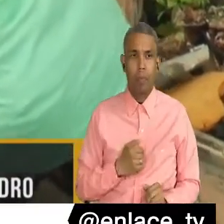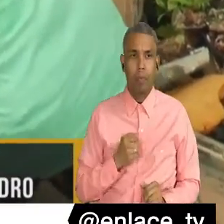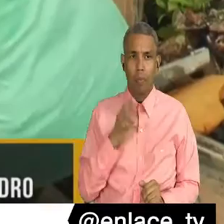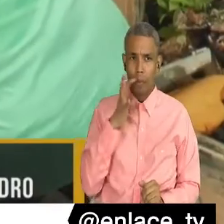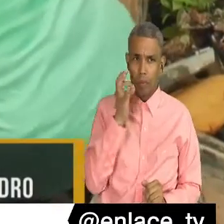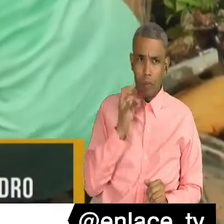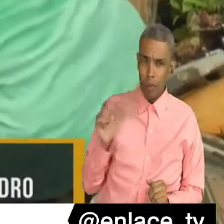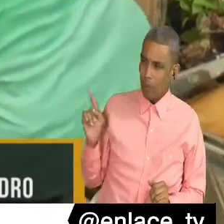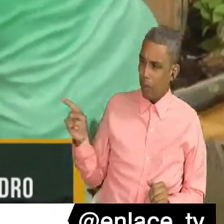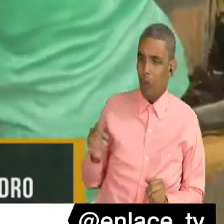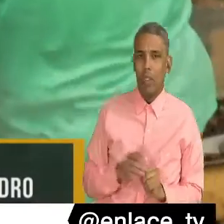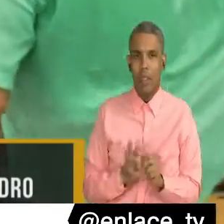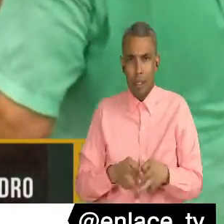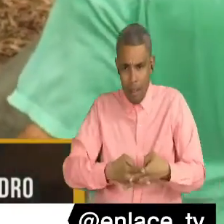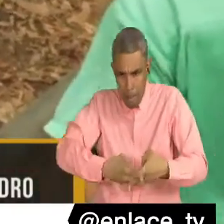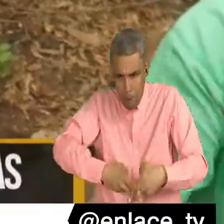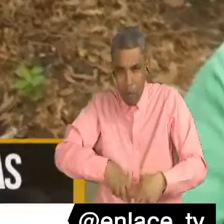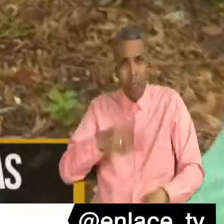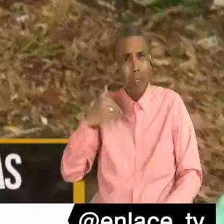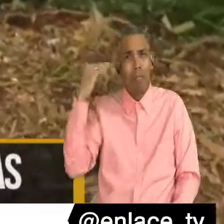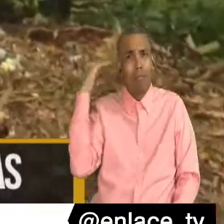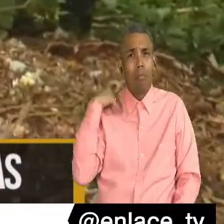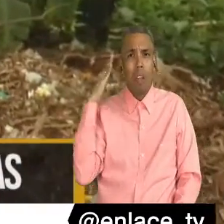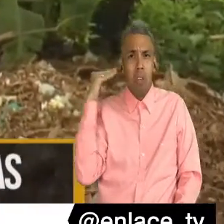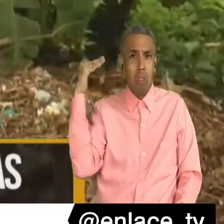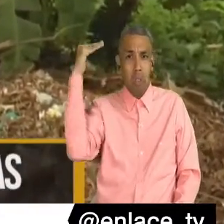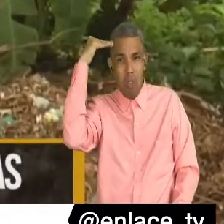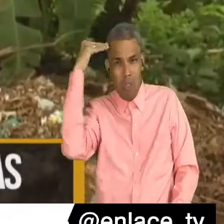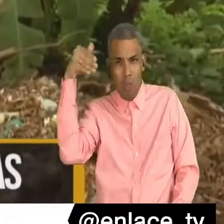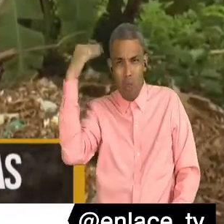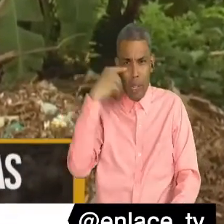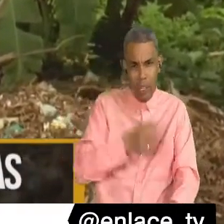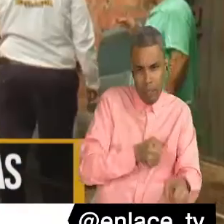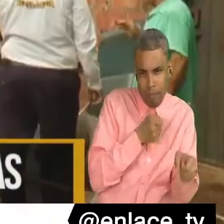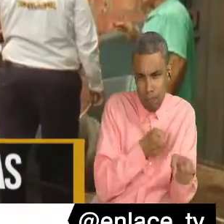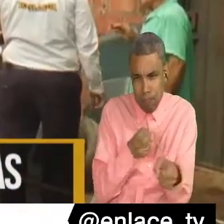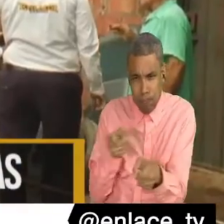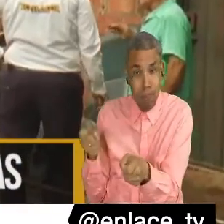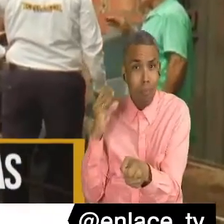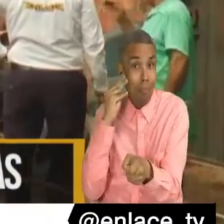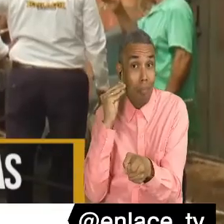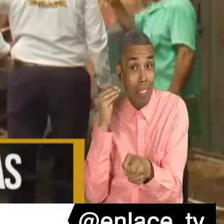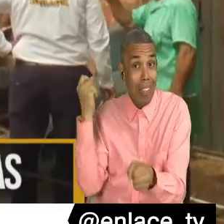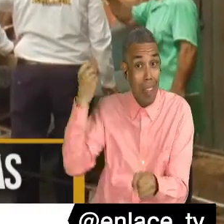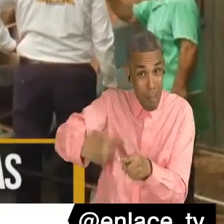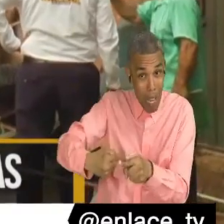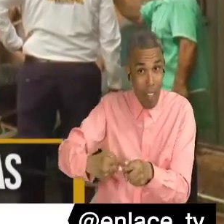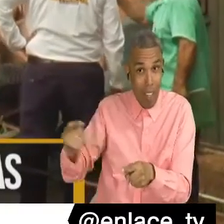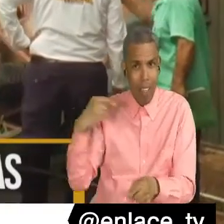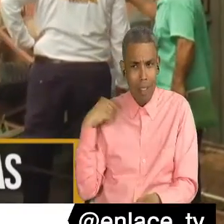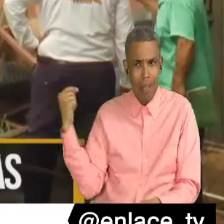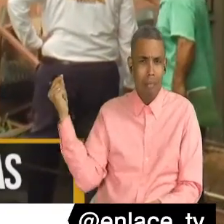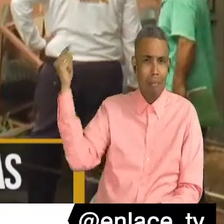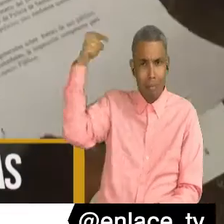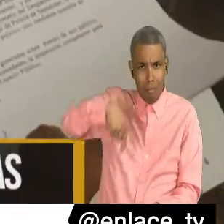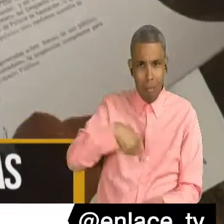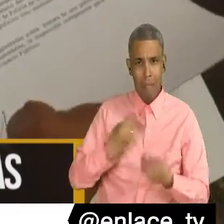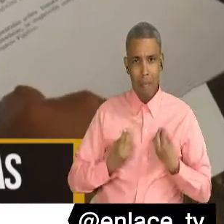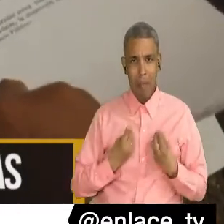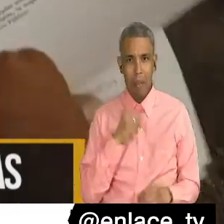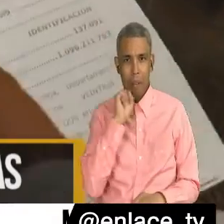y mecánico de profesión, denuncia que fue invadido su predio y que no ha habido autoridad que logre devolverle lo que a él le pertenece. Asegura que